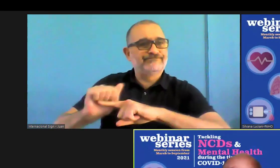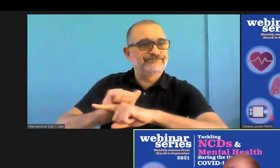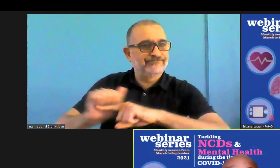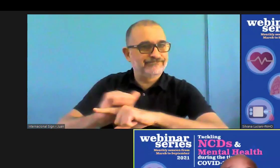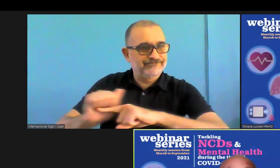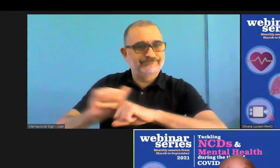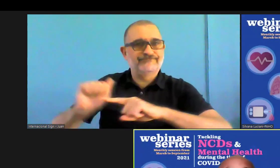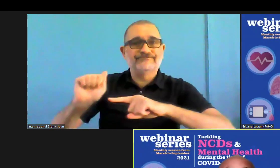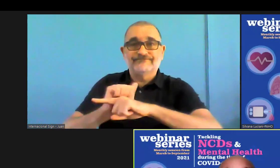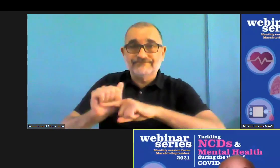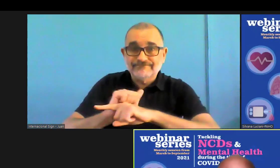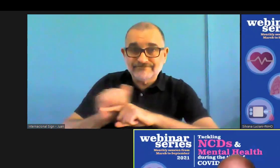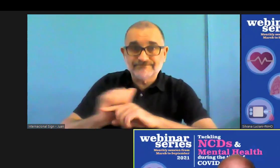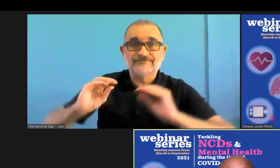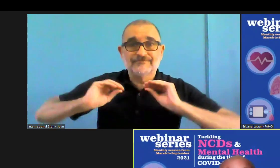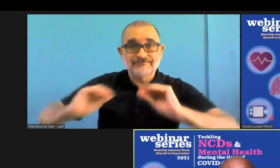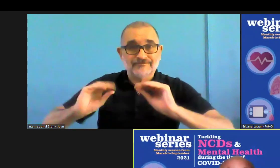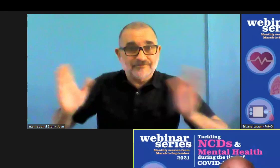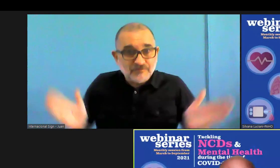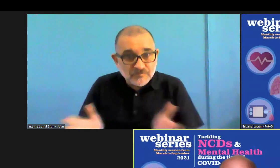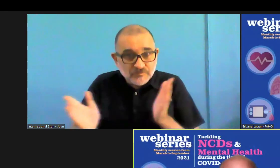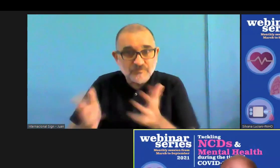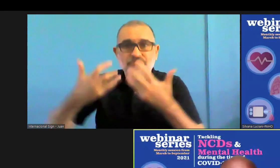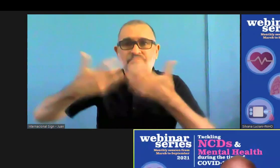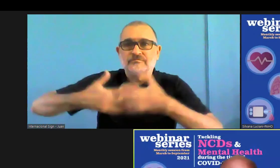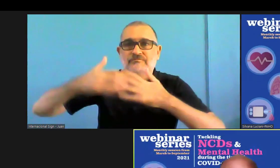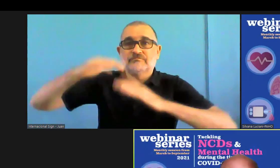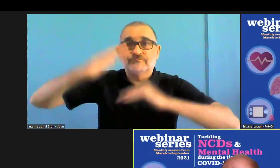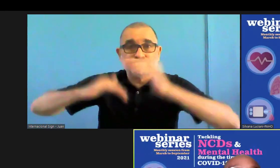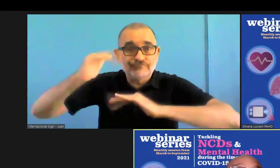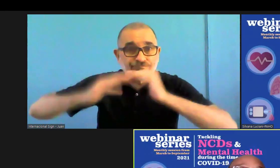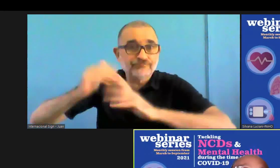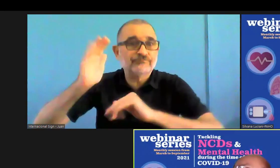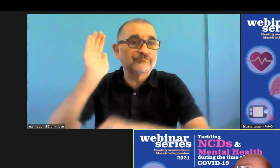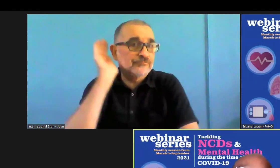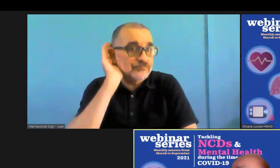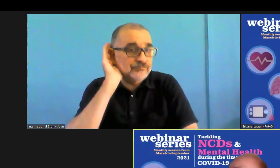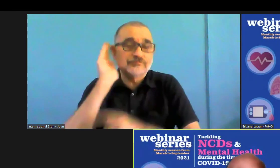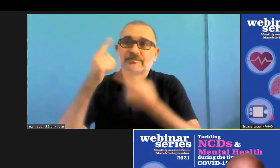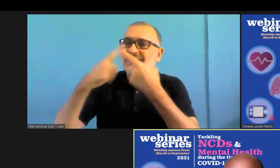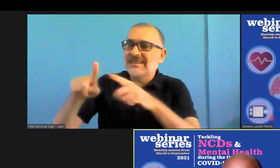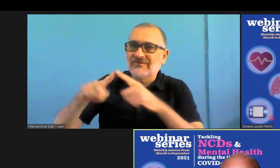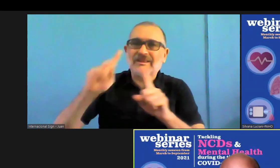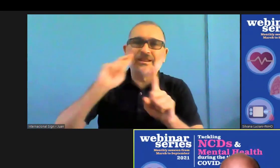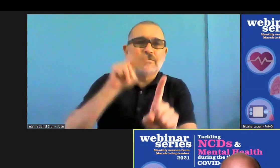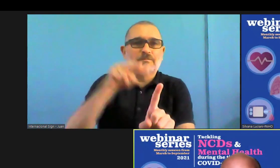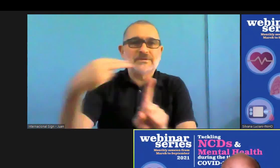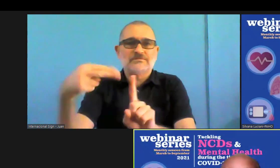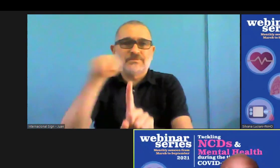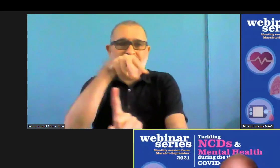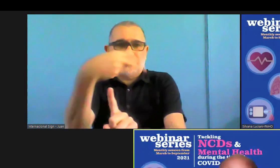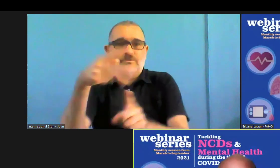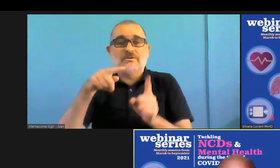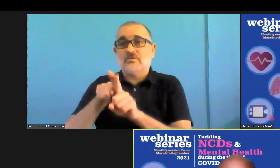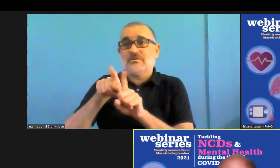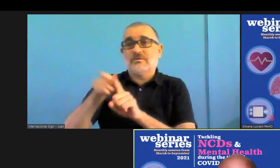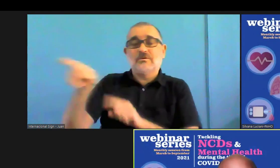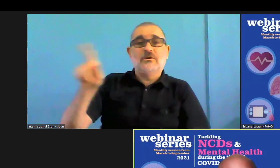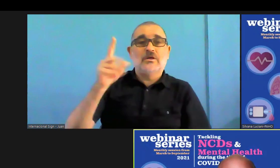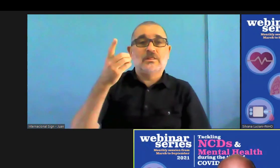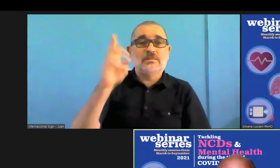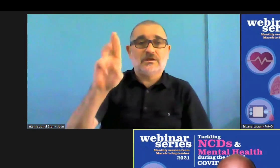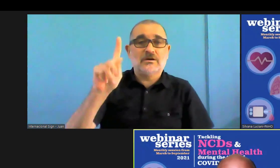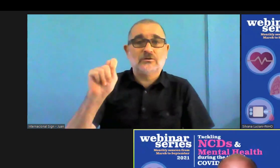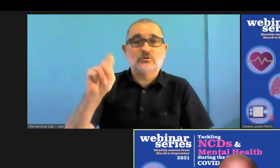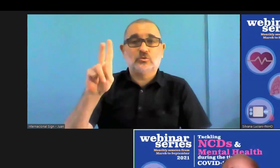dio el doctor Tufton, honorable ministro de Salud de Jamaica, sobre la inversión en infraestructura, en clínicas, en centros de